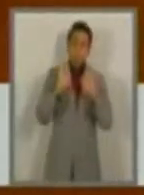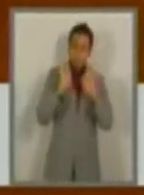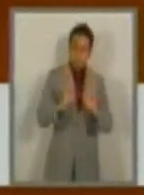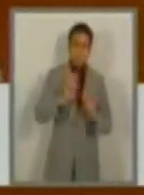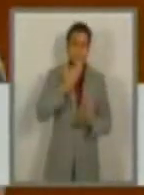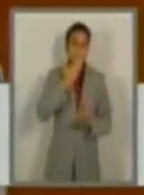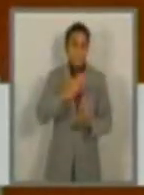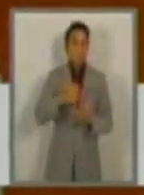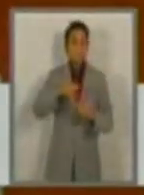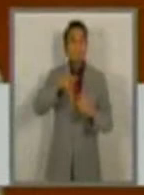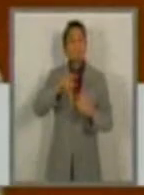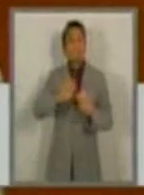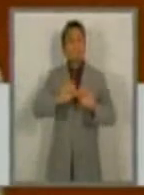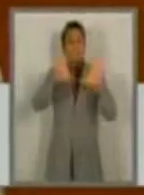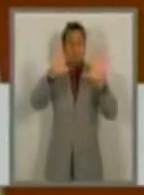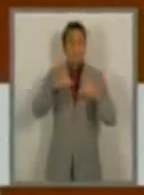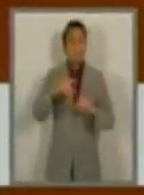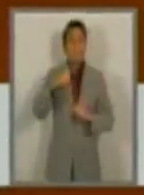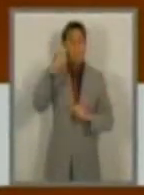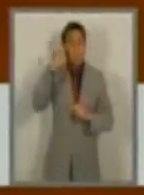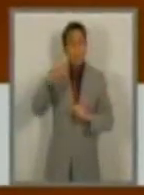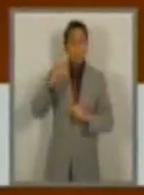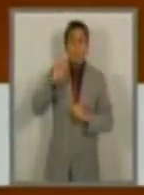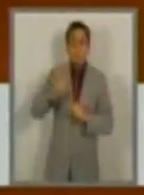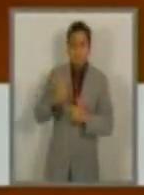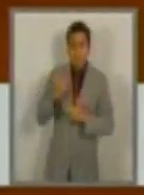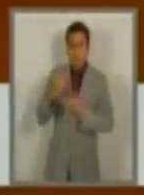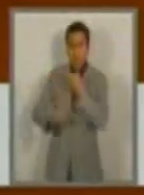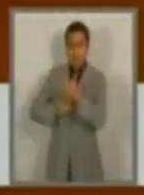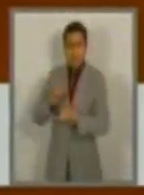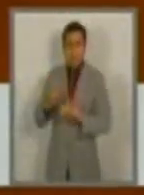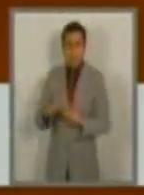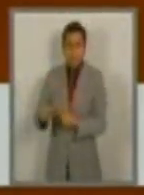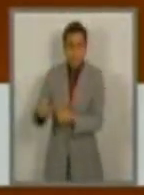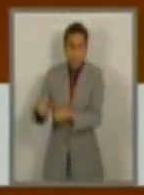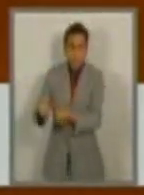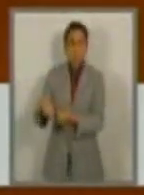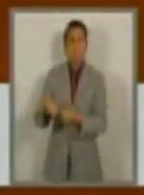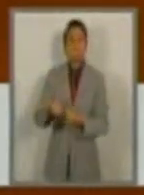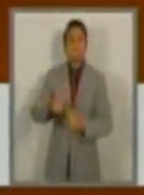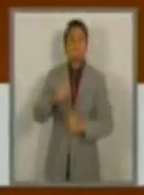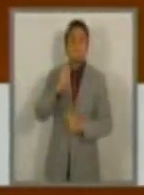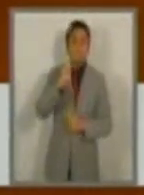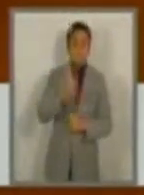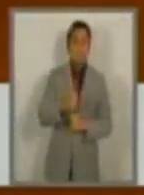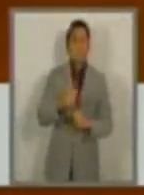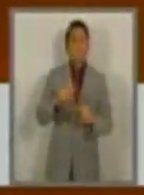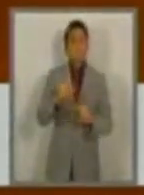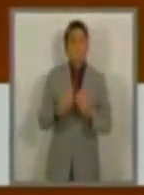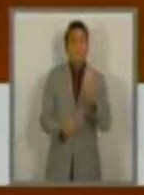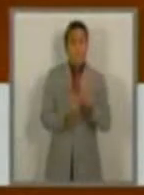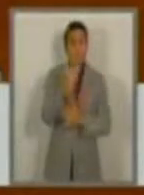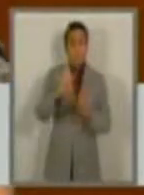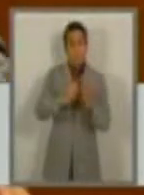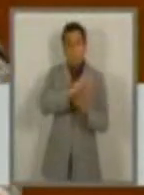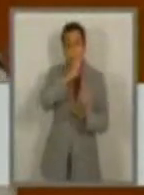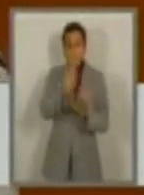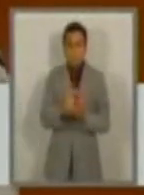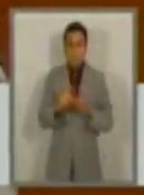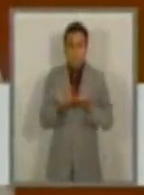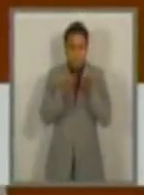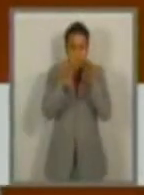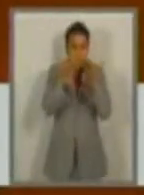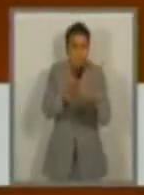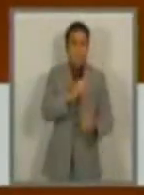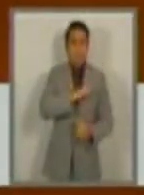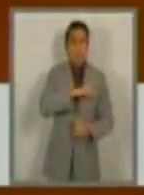manejo transparente de los recursos públicos, surge la Ley General de Comunicación Social. Gracias